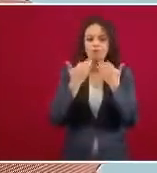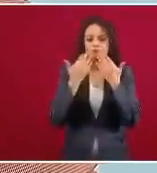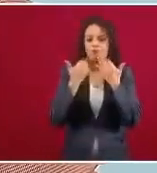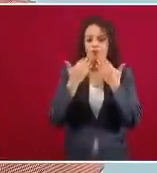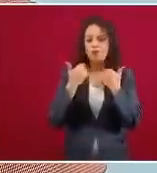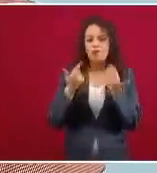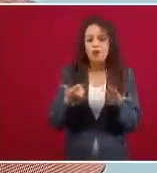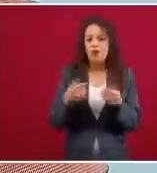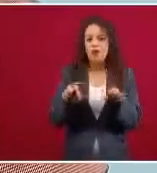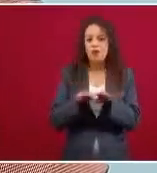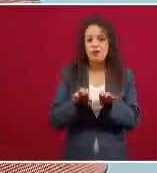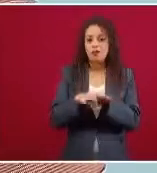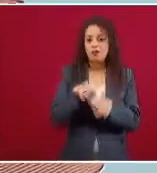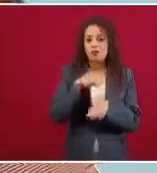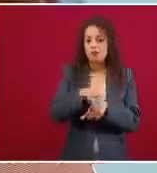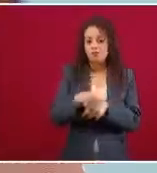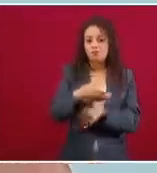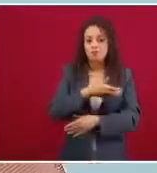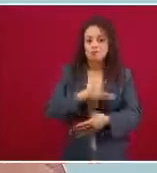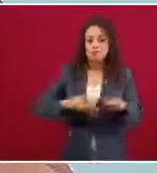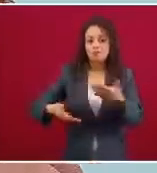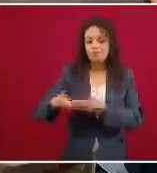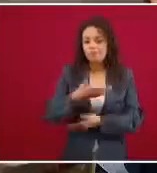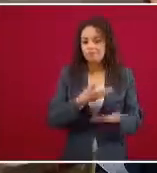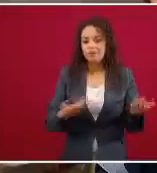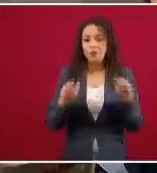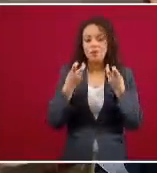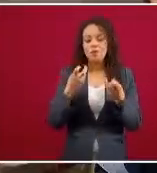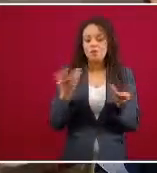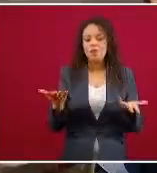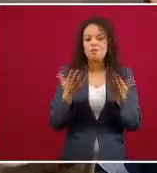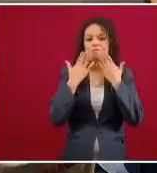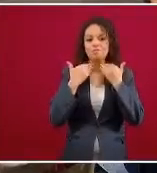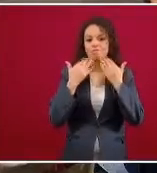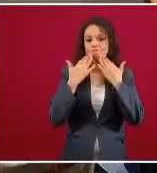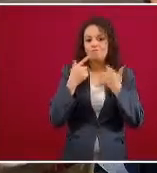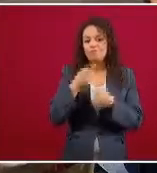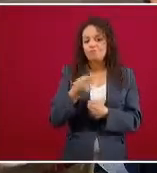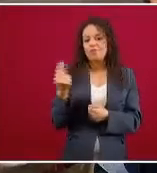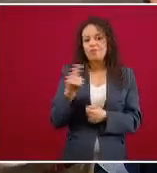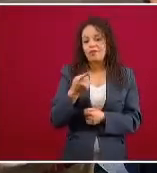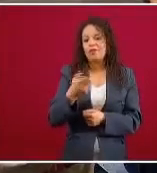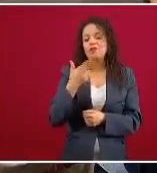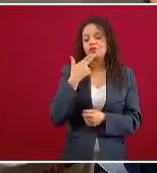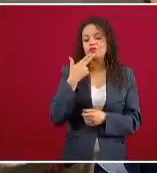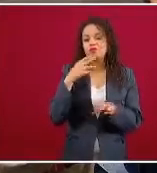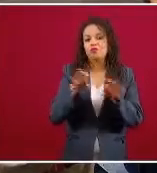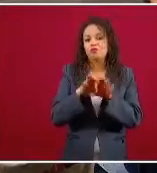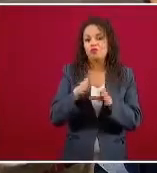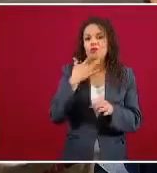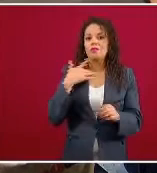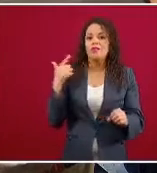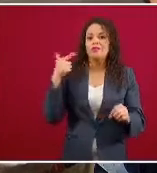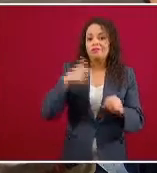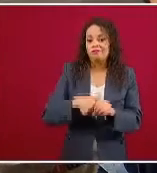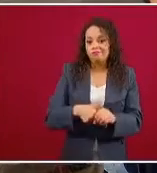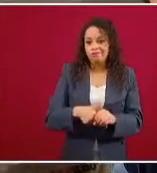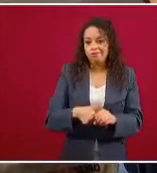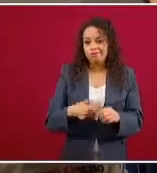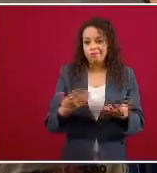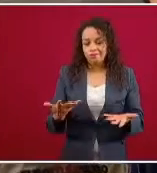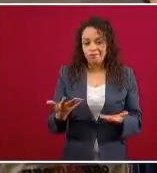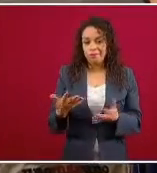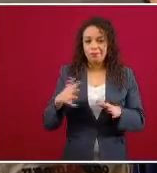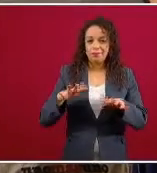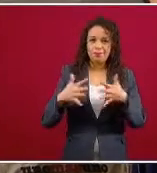considerablemente, entonces no hay demanda de combustibles. Abril, más o menos, se